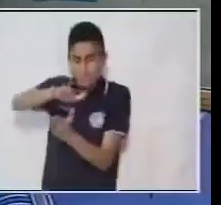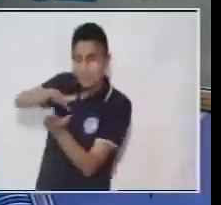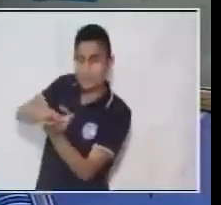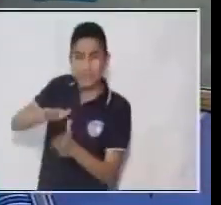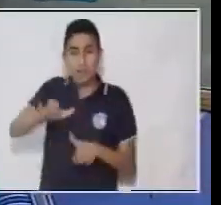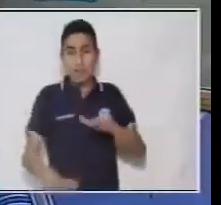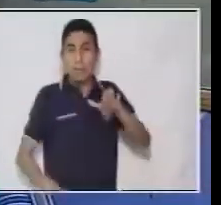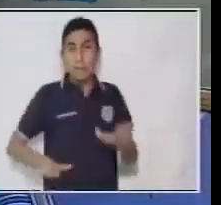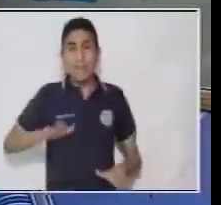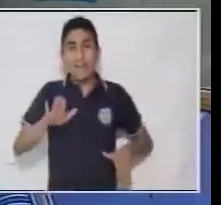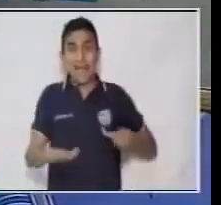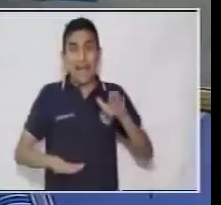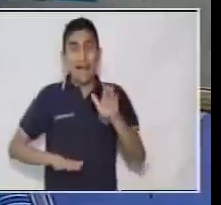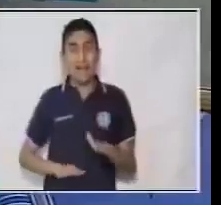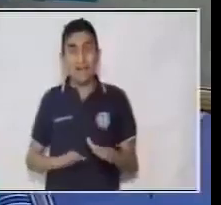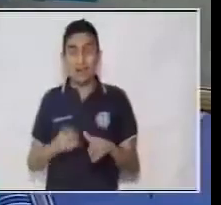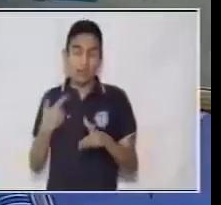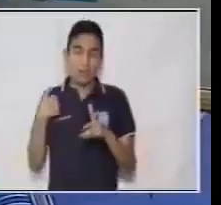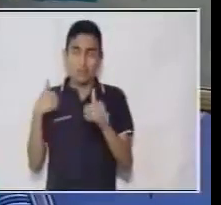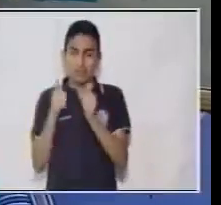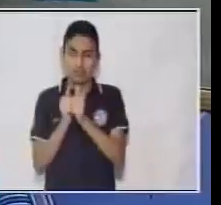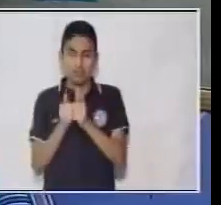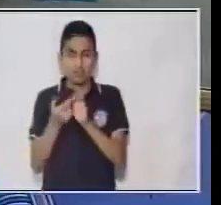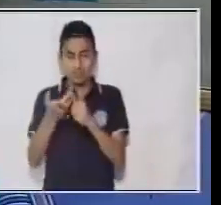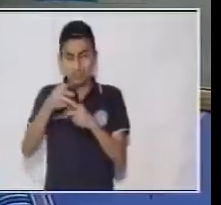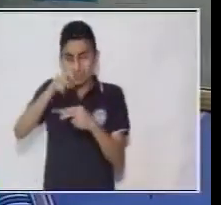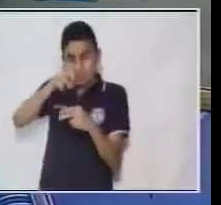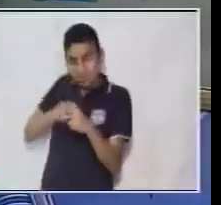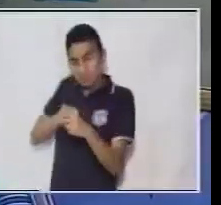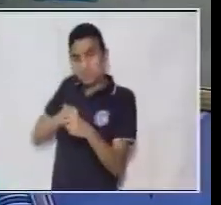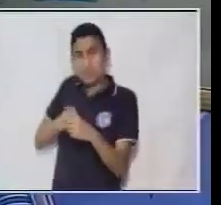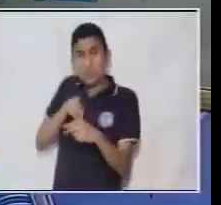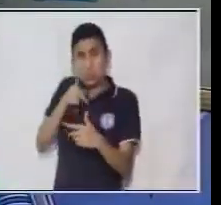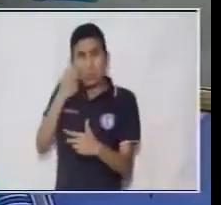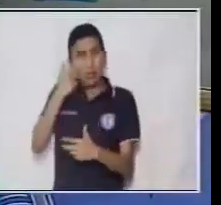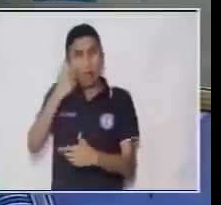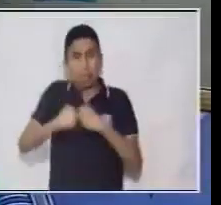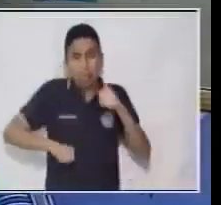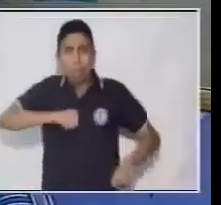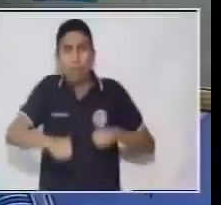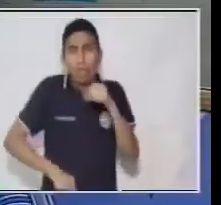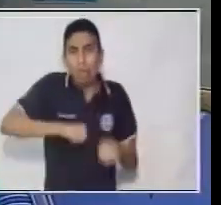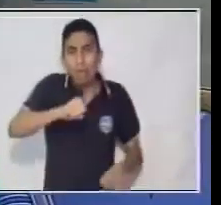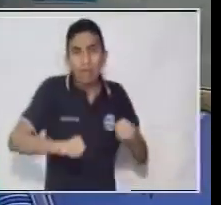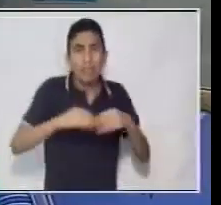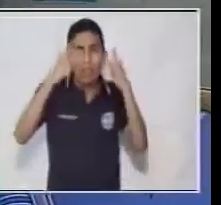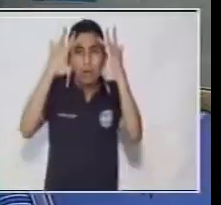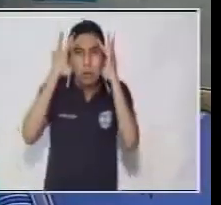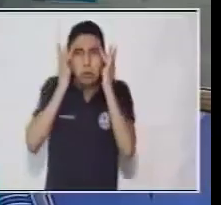sillón. Si te llevo a pasear, te haré sudar. ¿Quién soy?